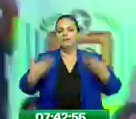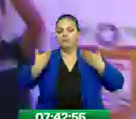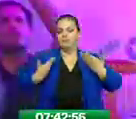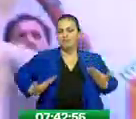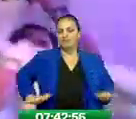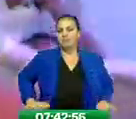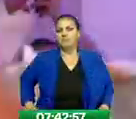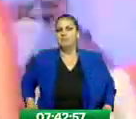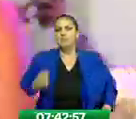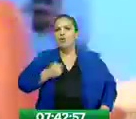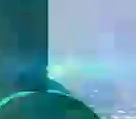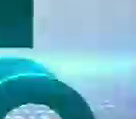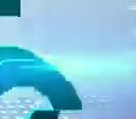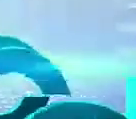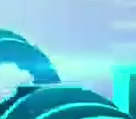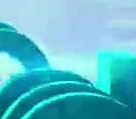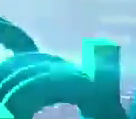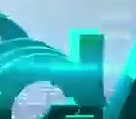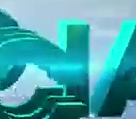Salazar.